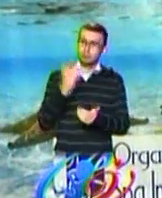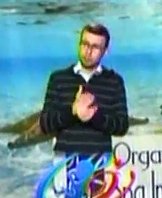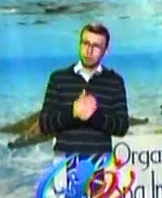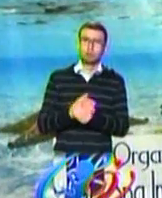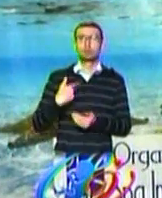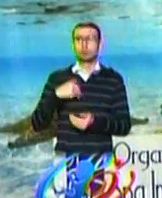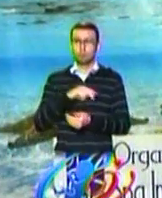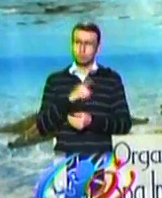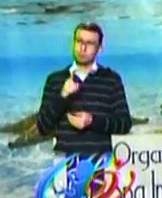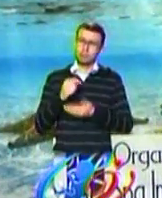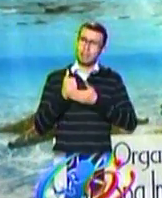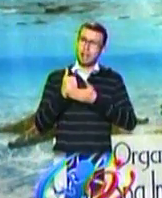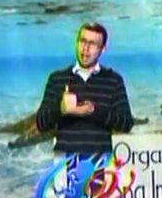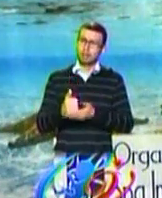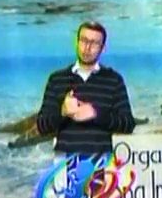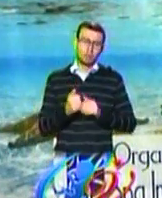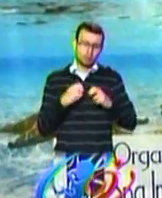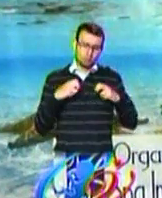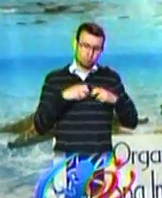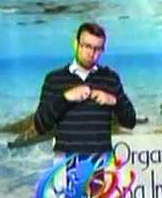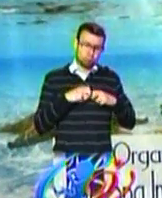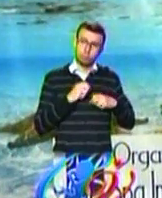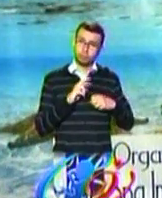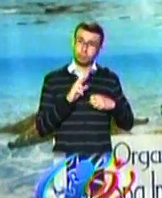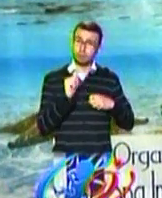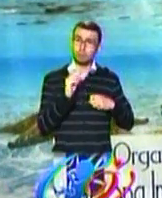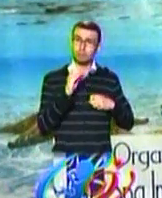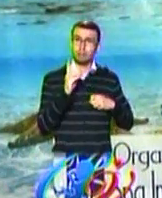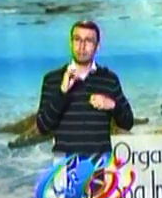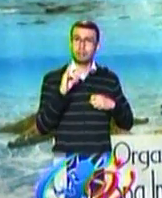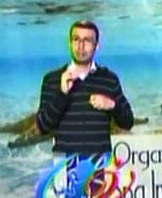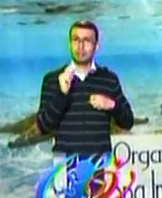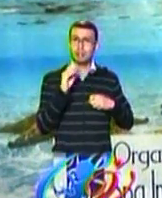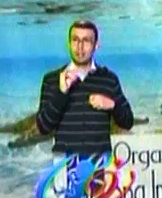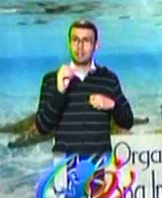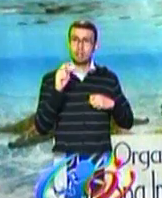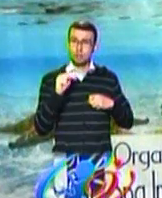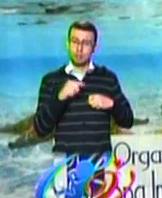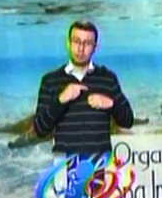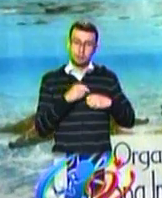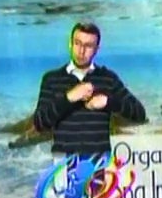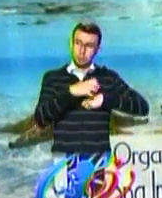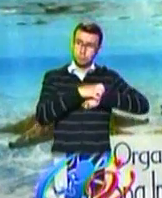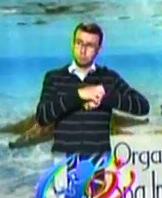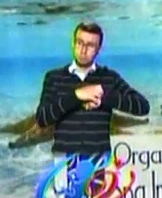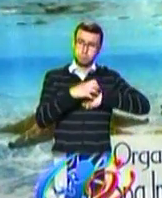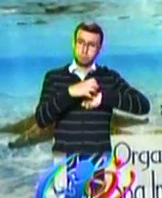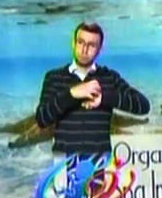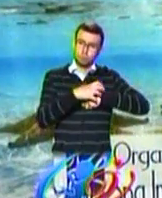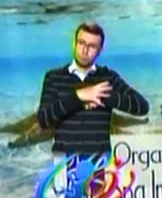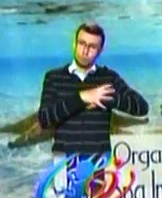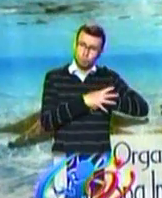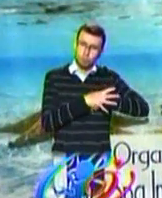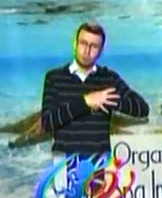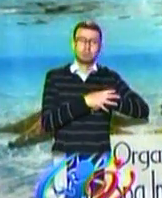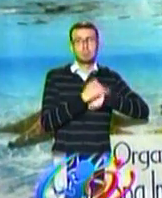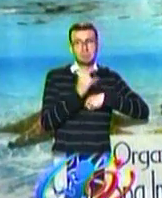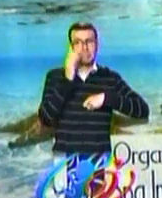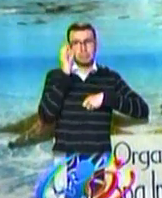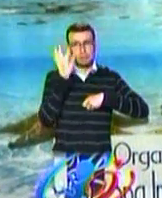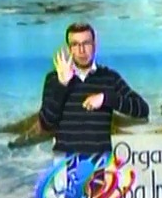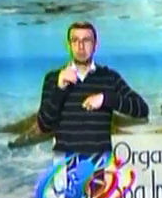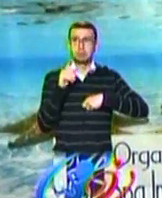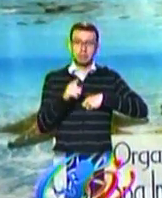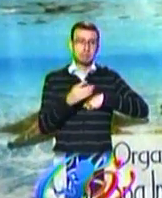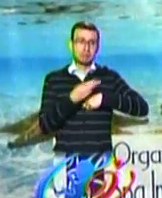una radiación y esto le hubiera disminuido la lesión que usted tenía y seguramente se le